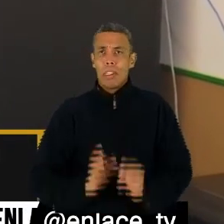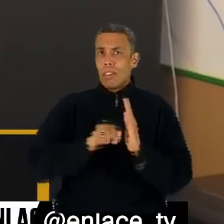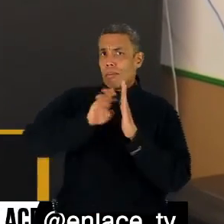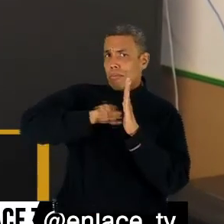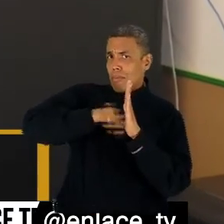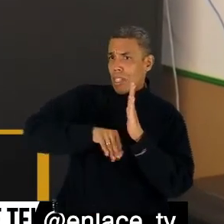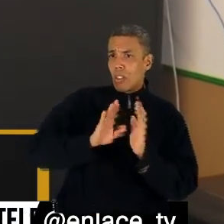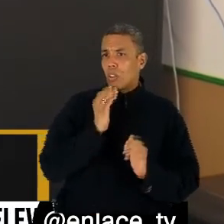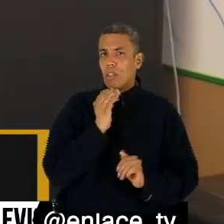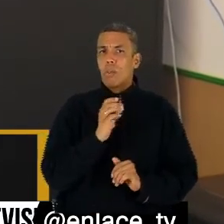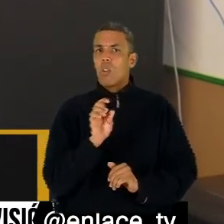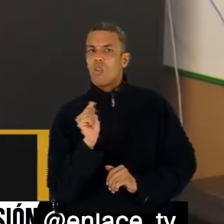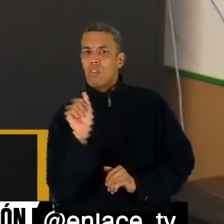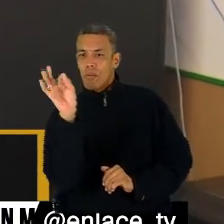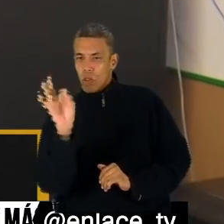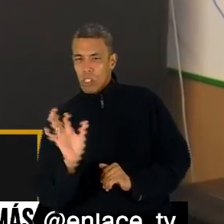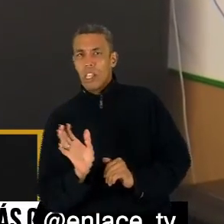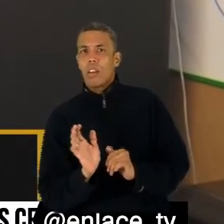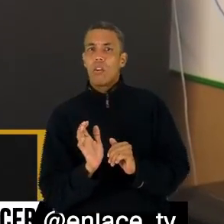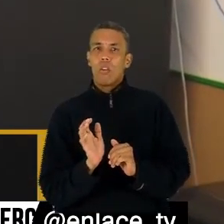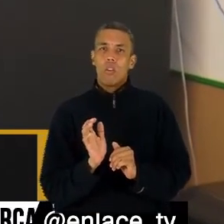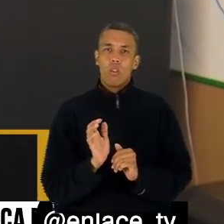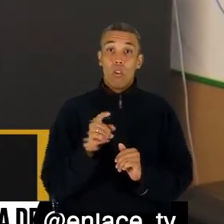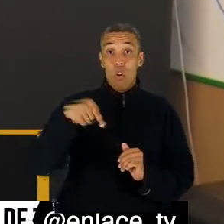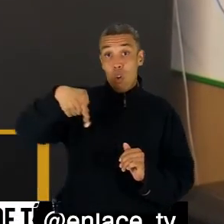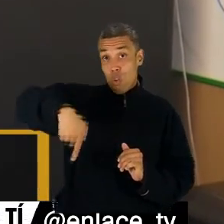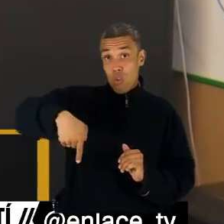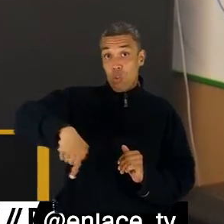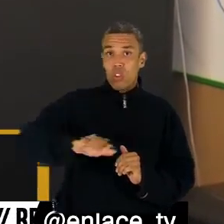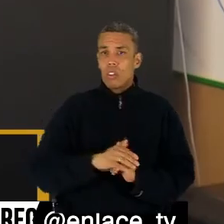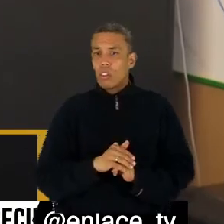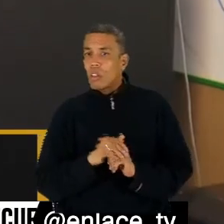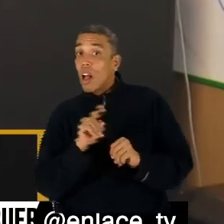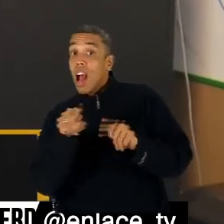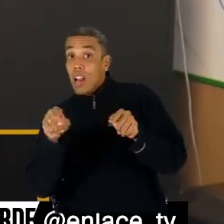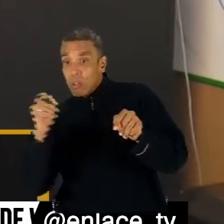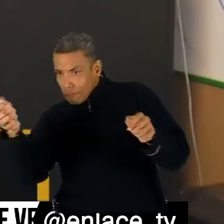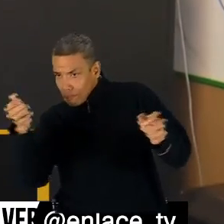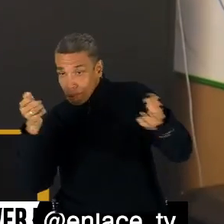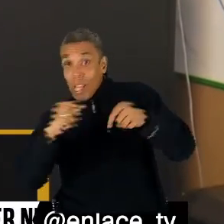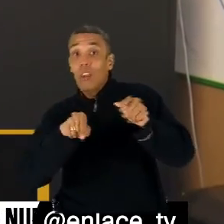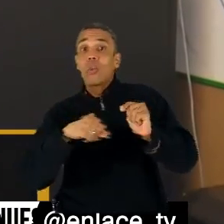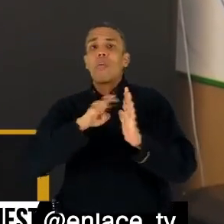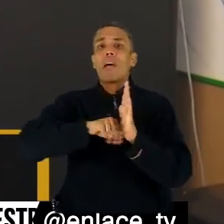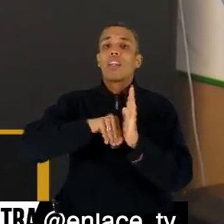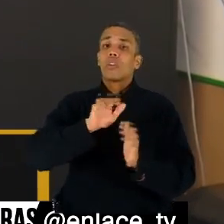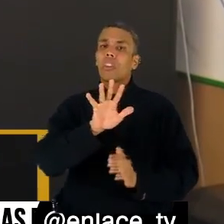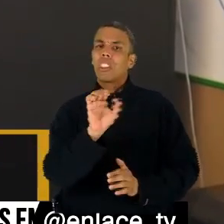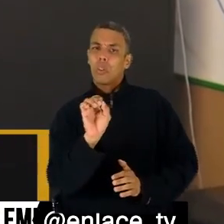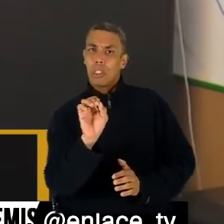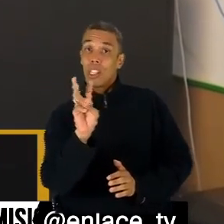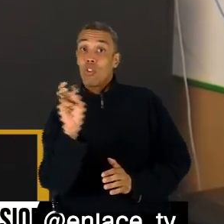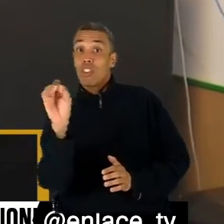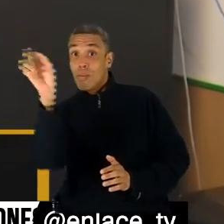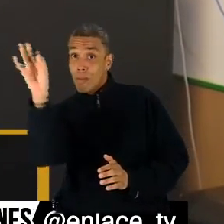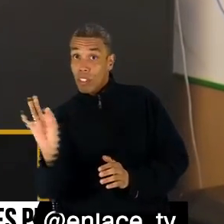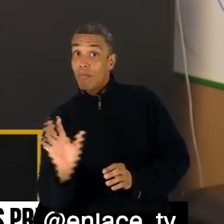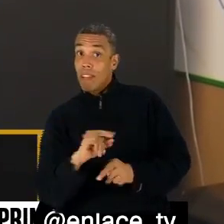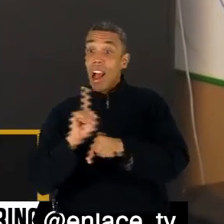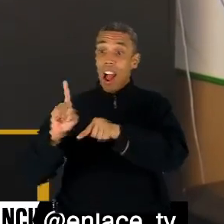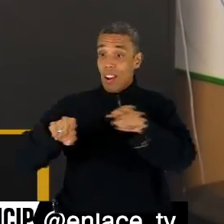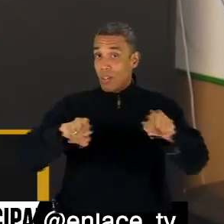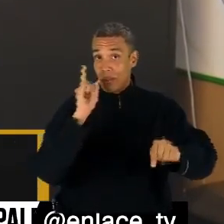desde el 10% e incluso hoy ya tenemos hasta 50 y 60% de descuentos en muchas referencias. Pero lo que sí tenemos